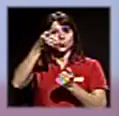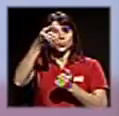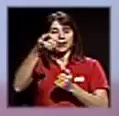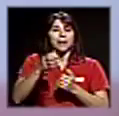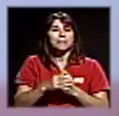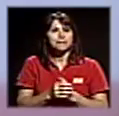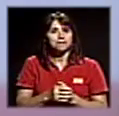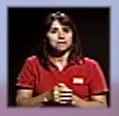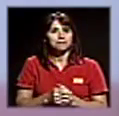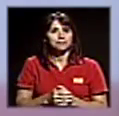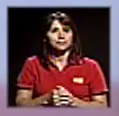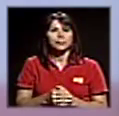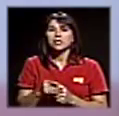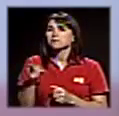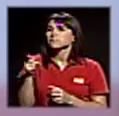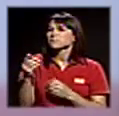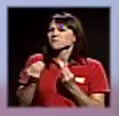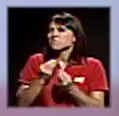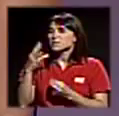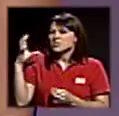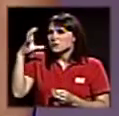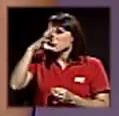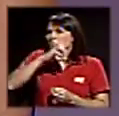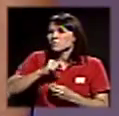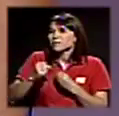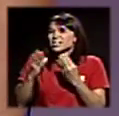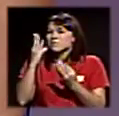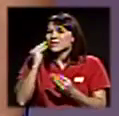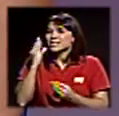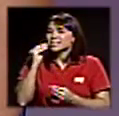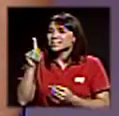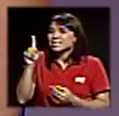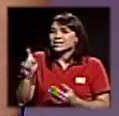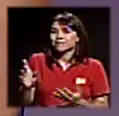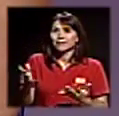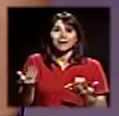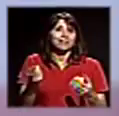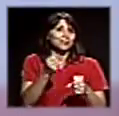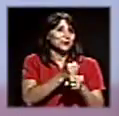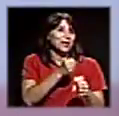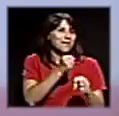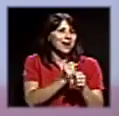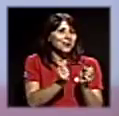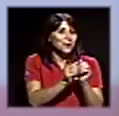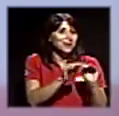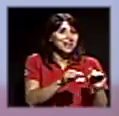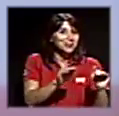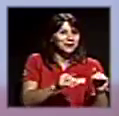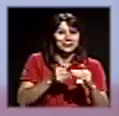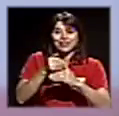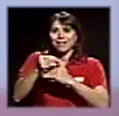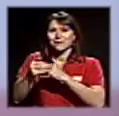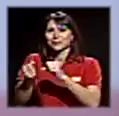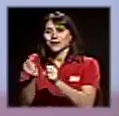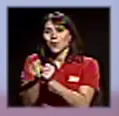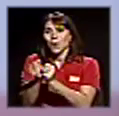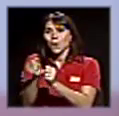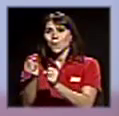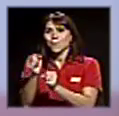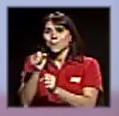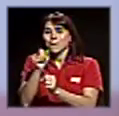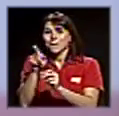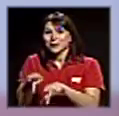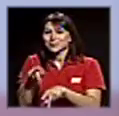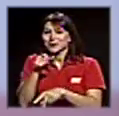Sí. ¿Qué notaste? ¿Cuáles fueron las experiencias? El contraste en trabajar con niños y trabajar sí. con señores mayores.